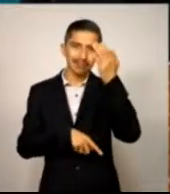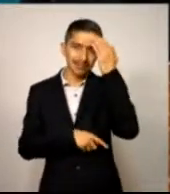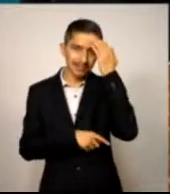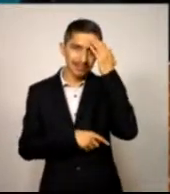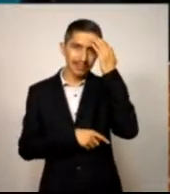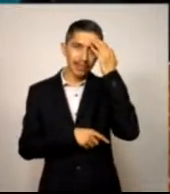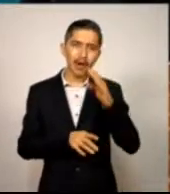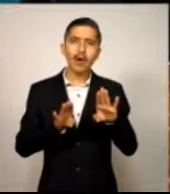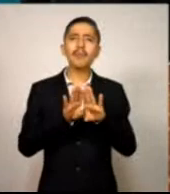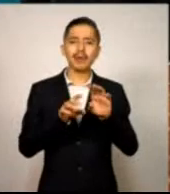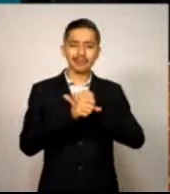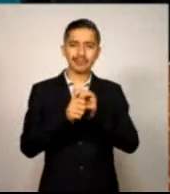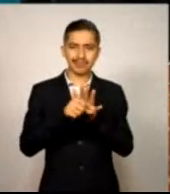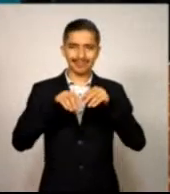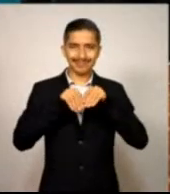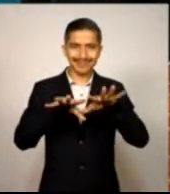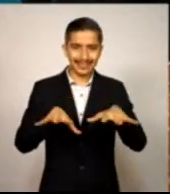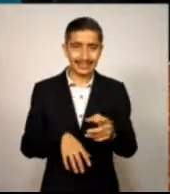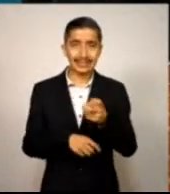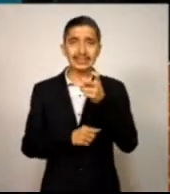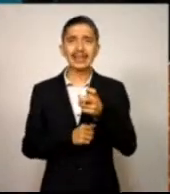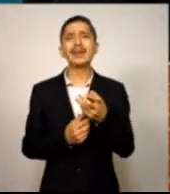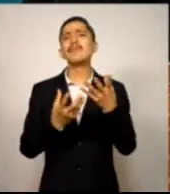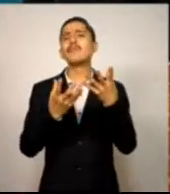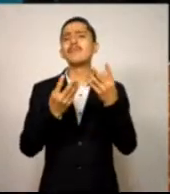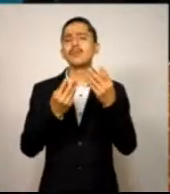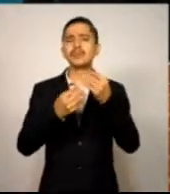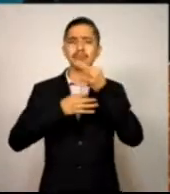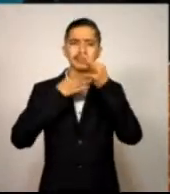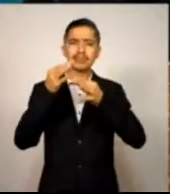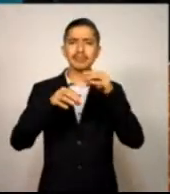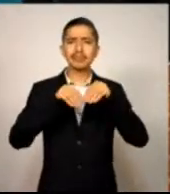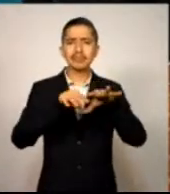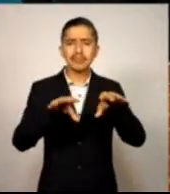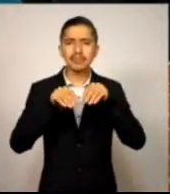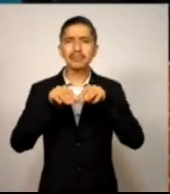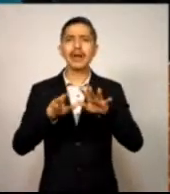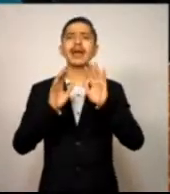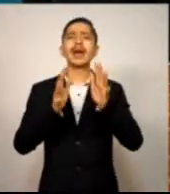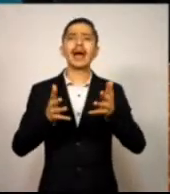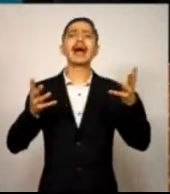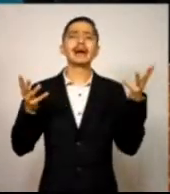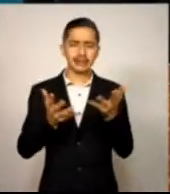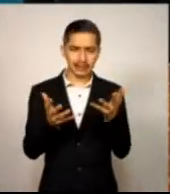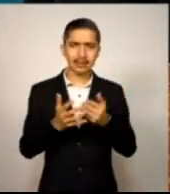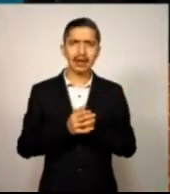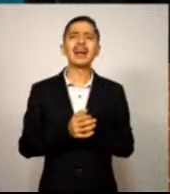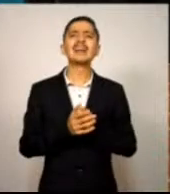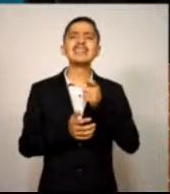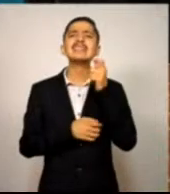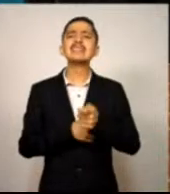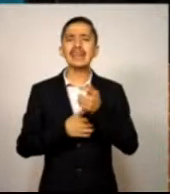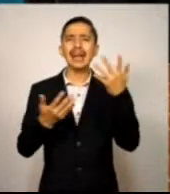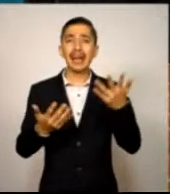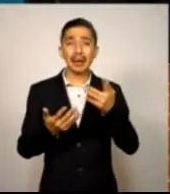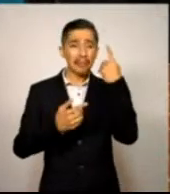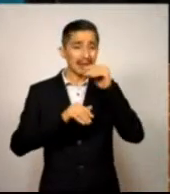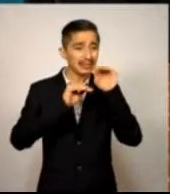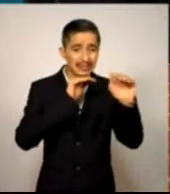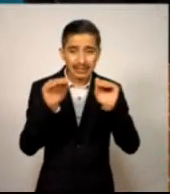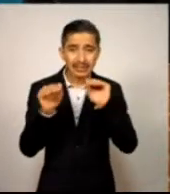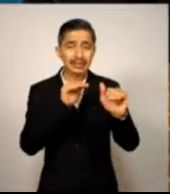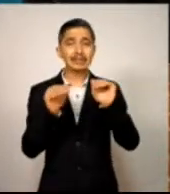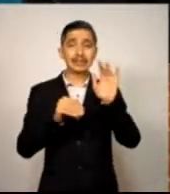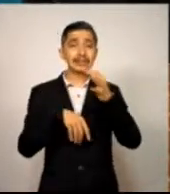enfermedad conocida como kobe 19 muchos de los mensajes que hemos transmitido han sido para